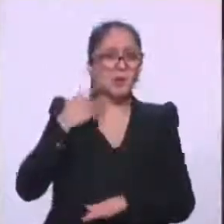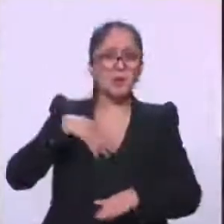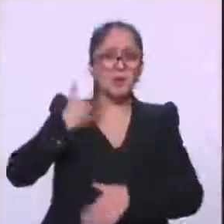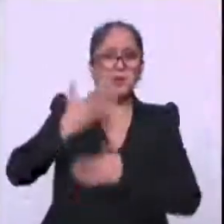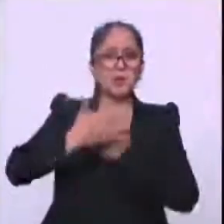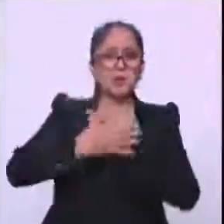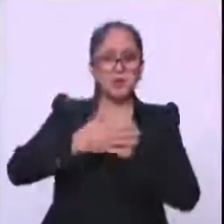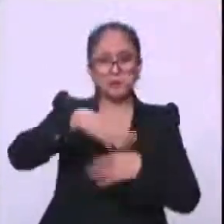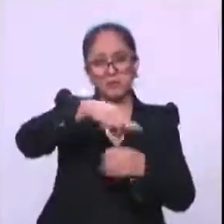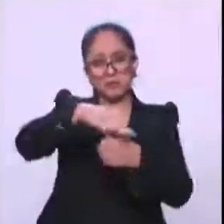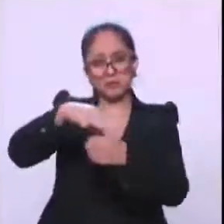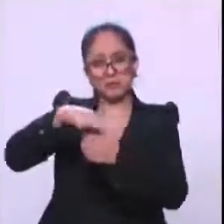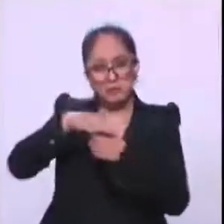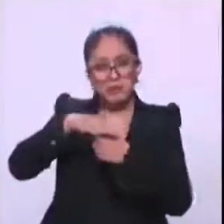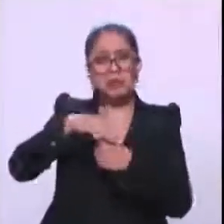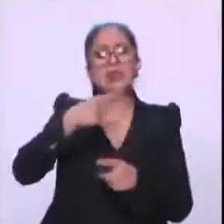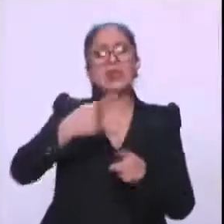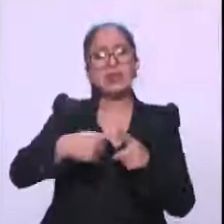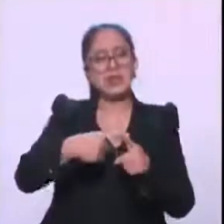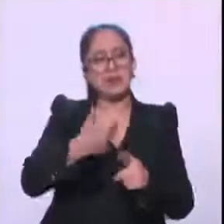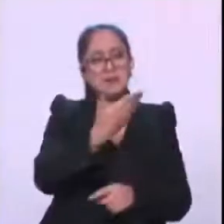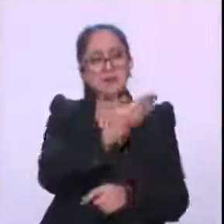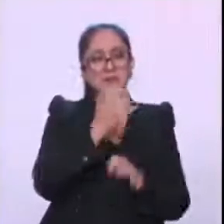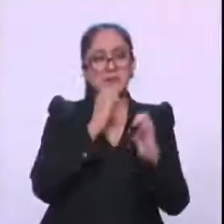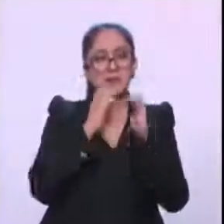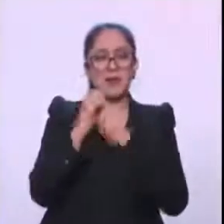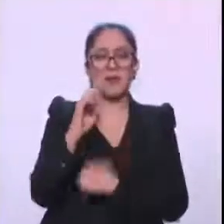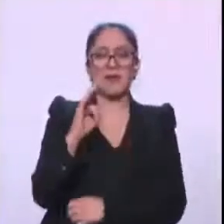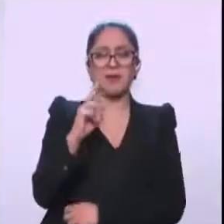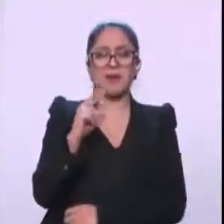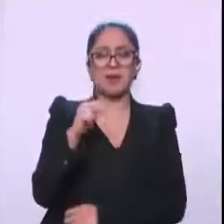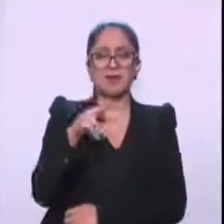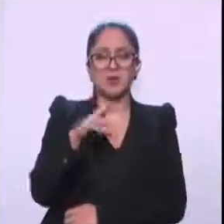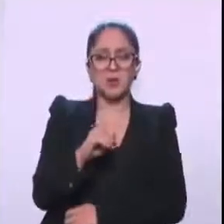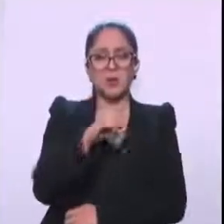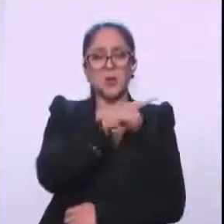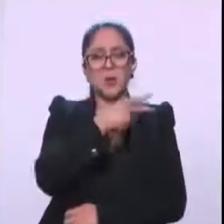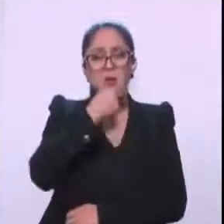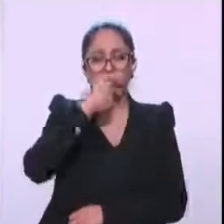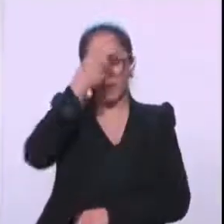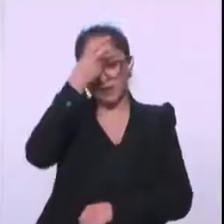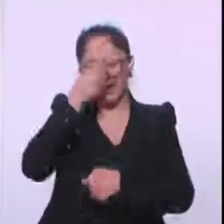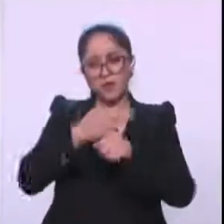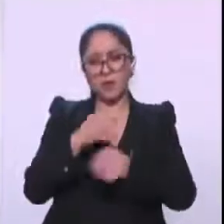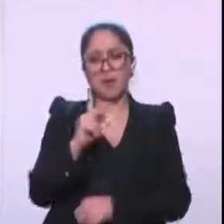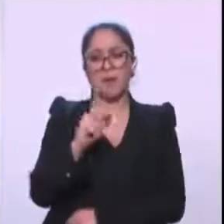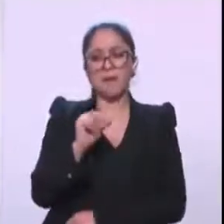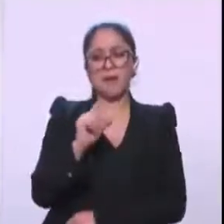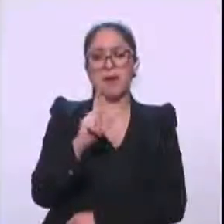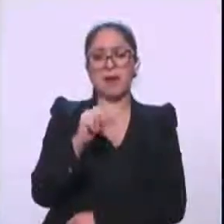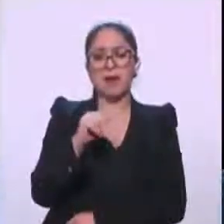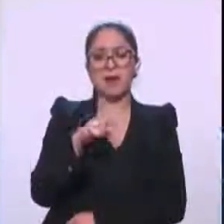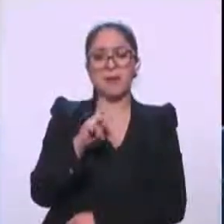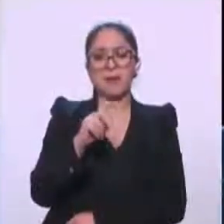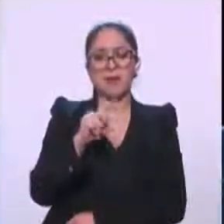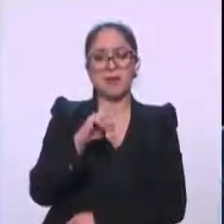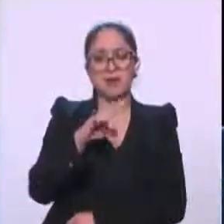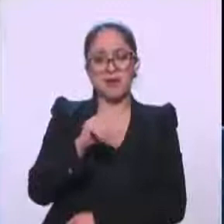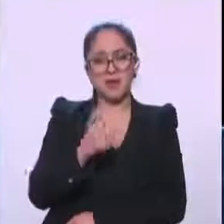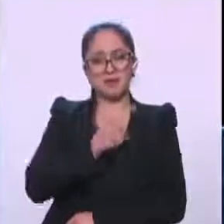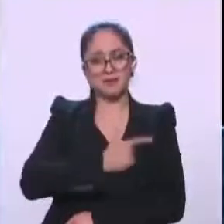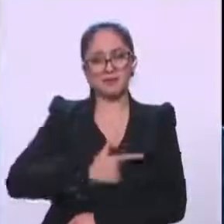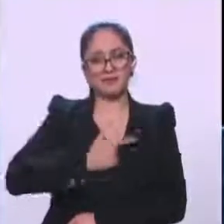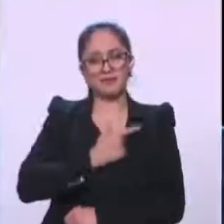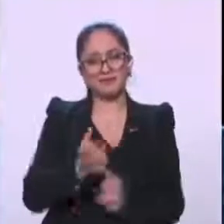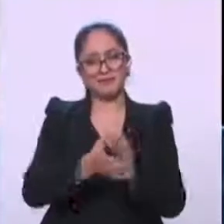elecciones intermedias, pues nos acompaña Francisco Abundis, director de Parametría, a quien saludamos con muchísimo gusto. Francisco, muy